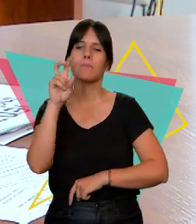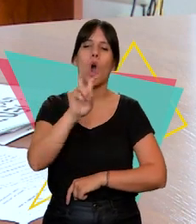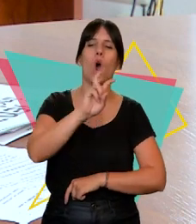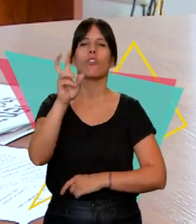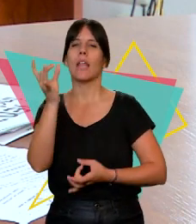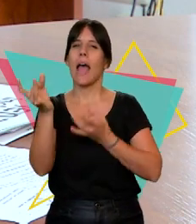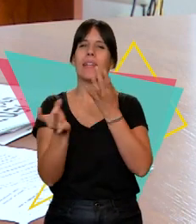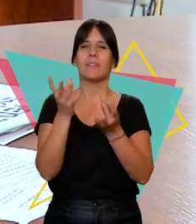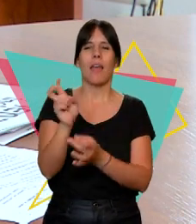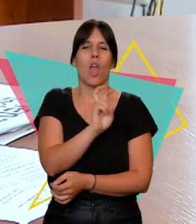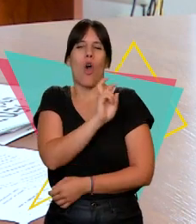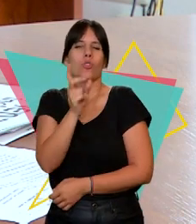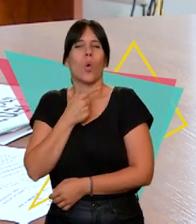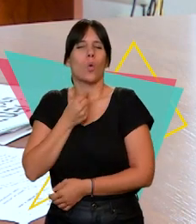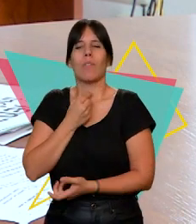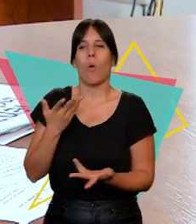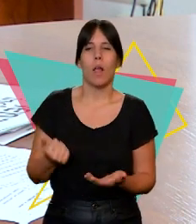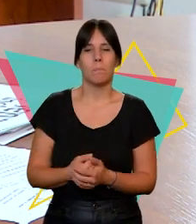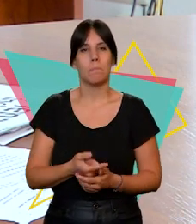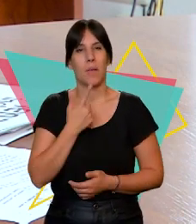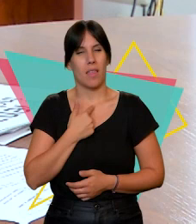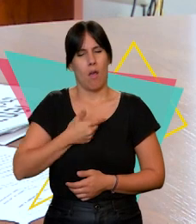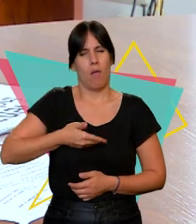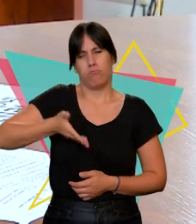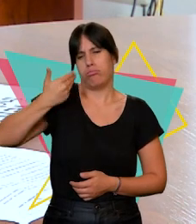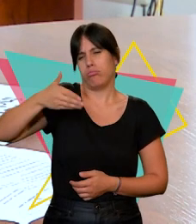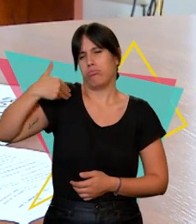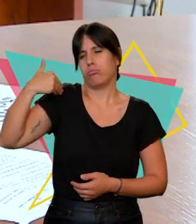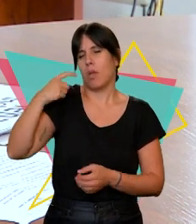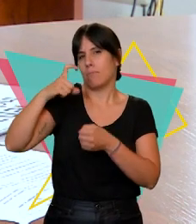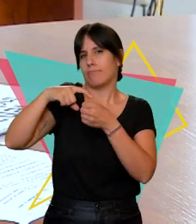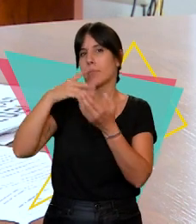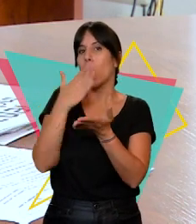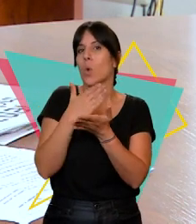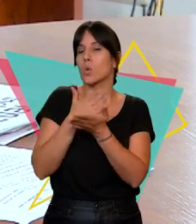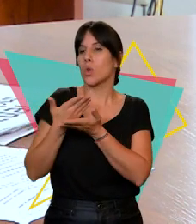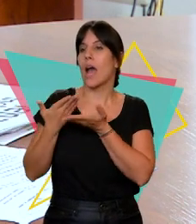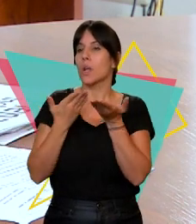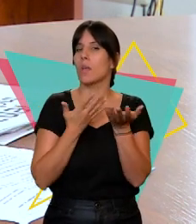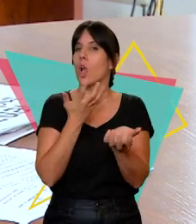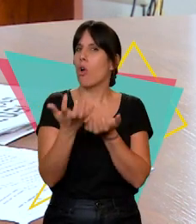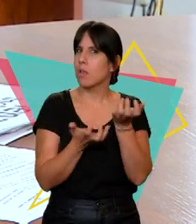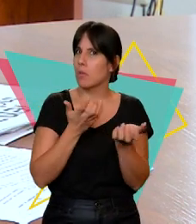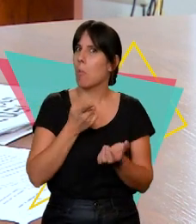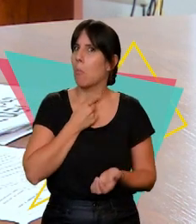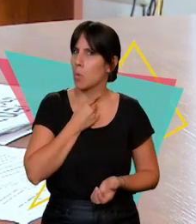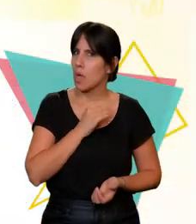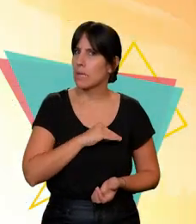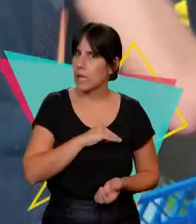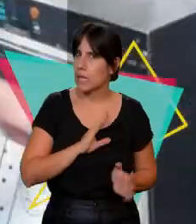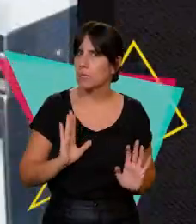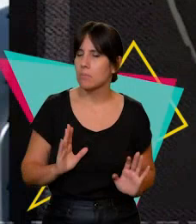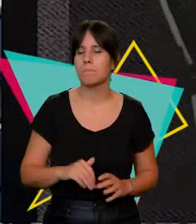otras actividades, otras cosas le gustaba hacer, y me dijo que hace tiempo hizo un curso de ayudante de cocina y le gustó